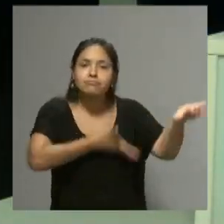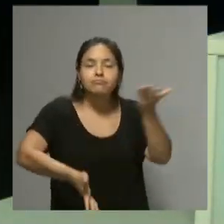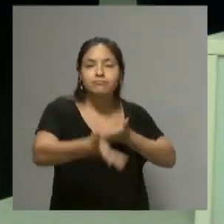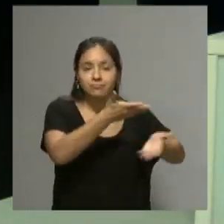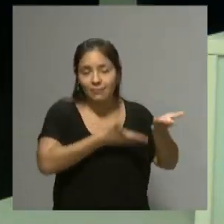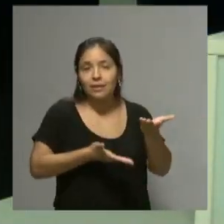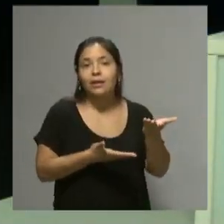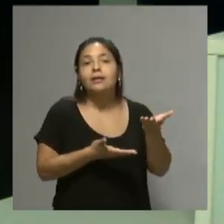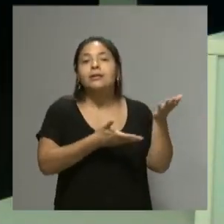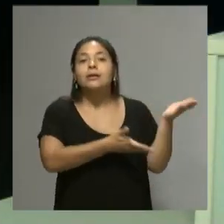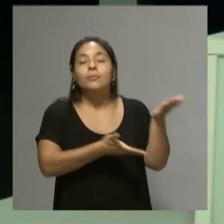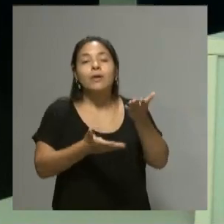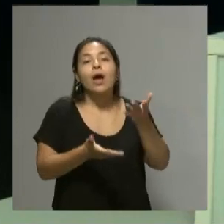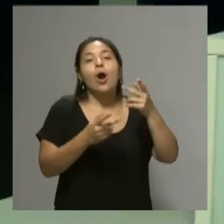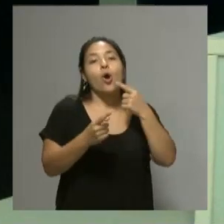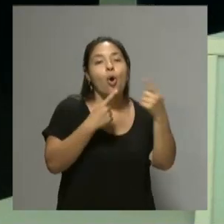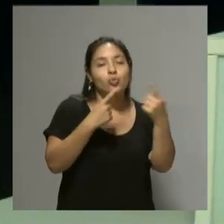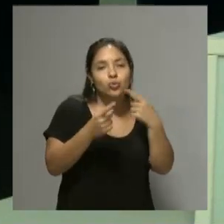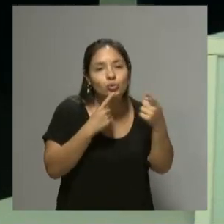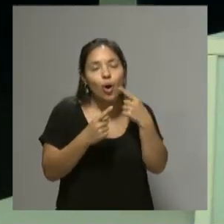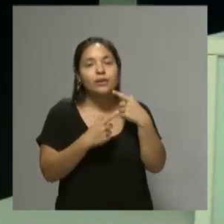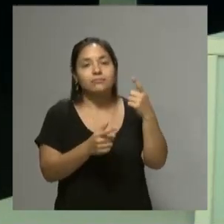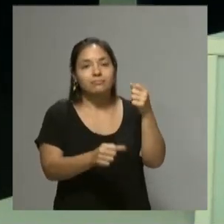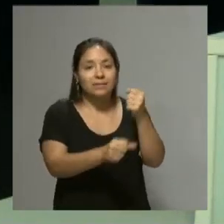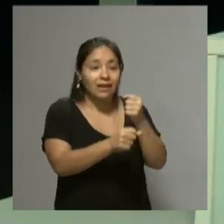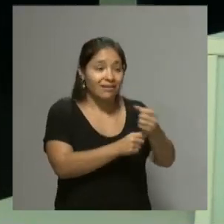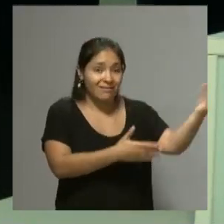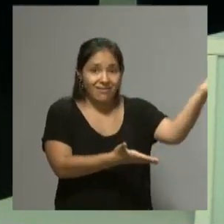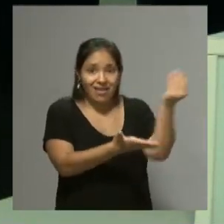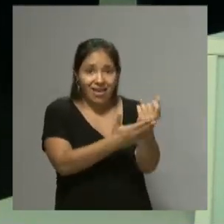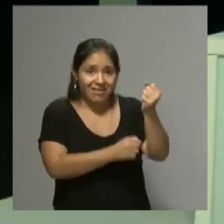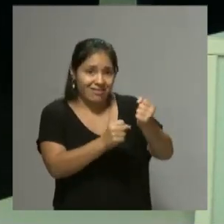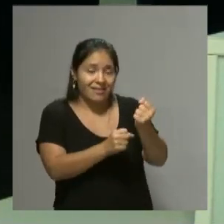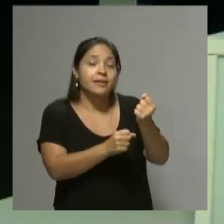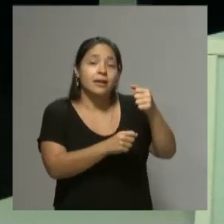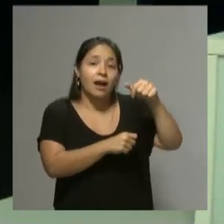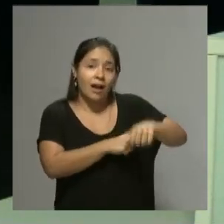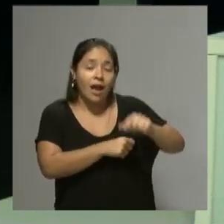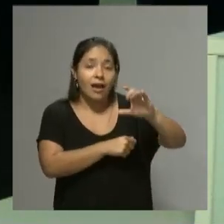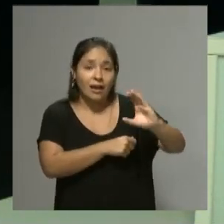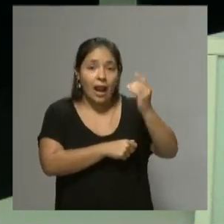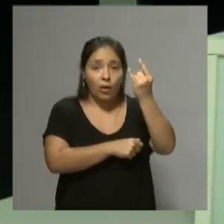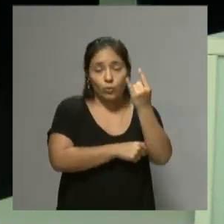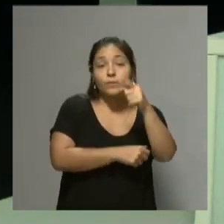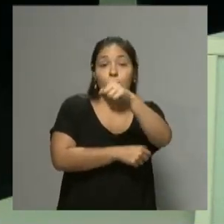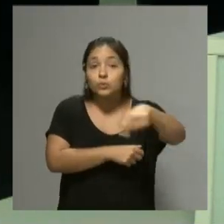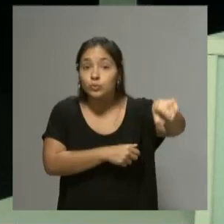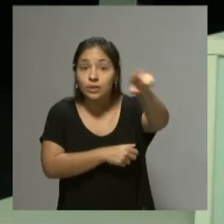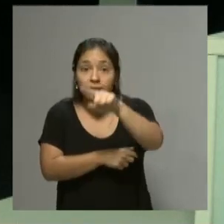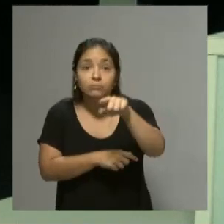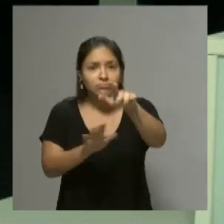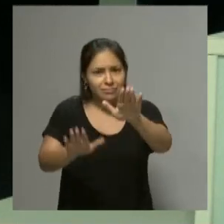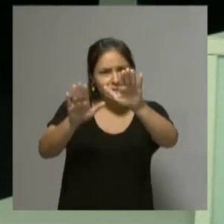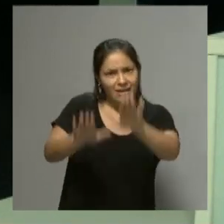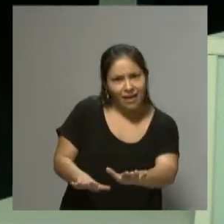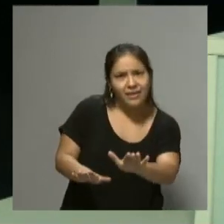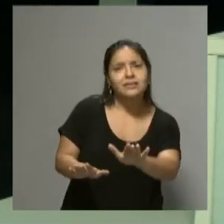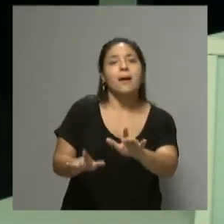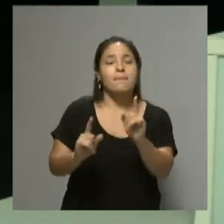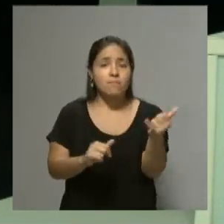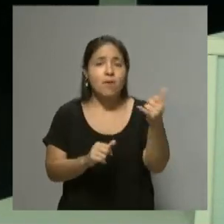Auditores, auditores y consultores, que ha tenido la amabilidad de venir hasta el estudio de Señalú. A ustedes les decimos que, obviamente, se queden con nosotros, sigan